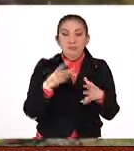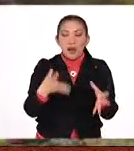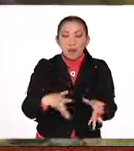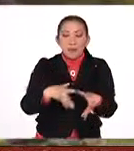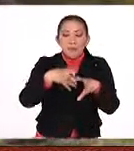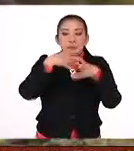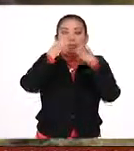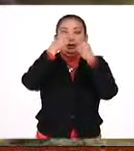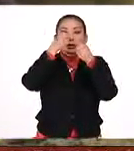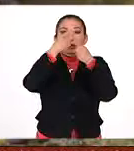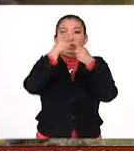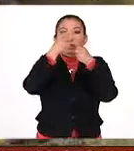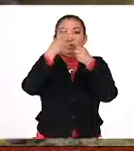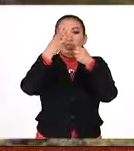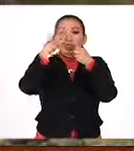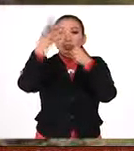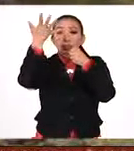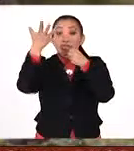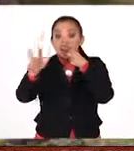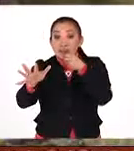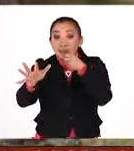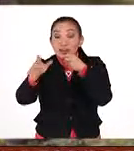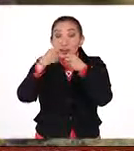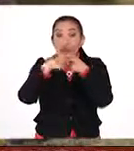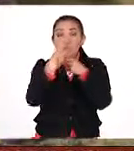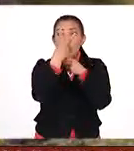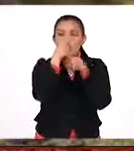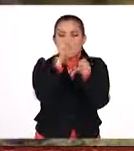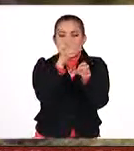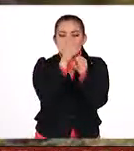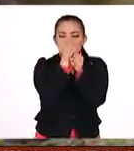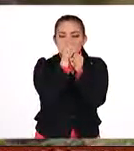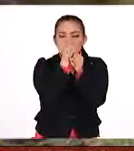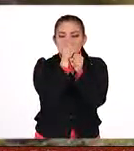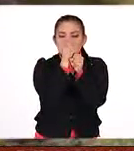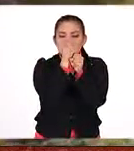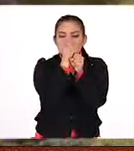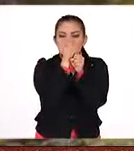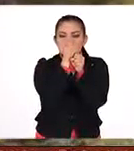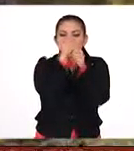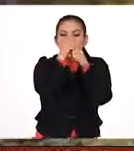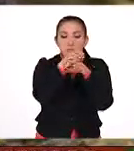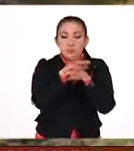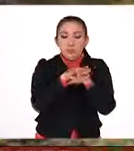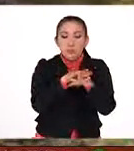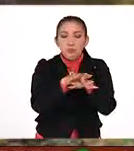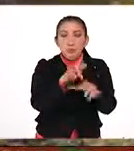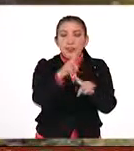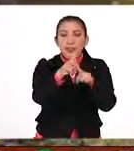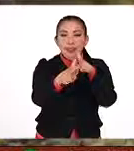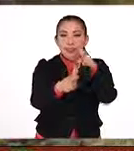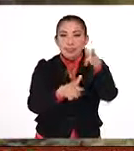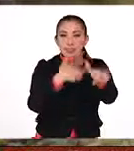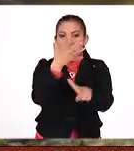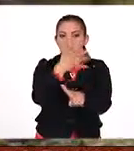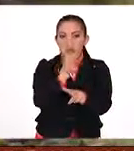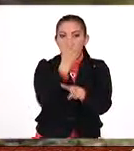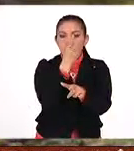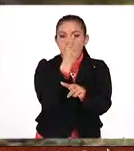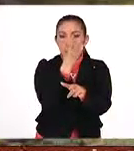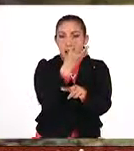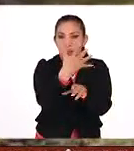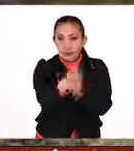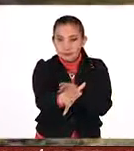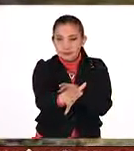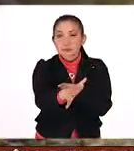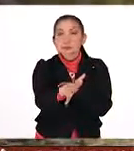y contar 10 tiempos retener dos segundos la respiración y exhalar muy lentamente en diez tiempos y